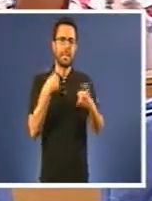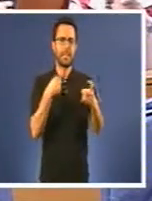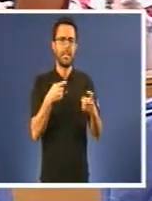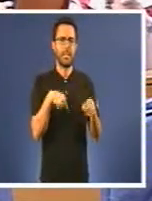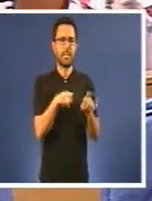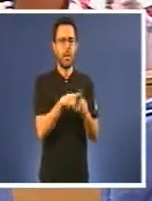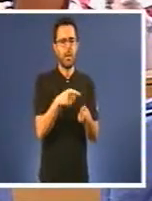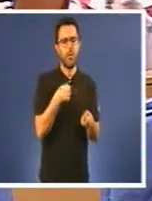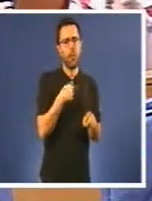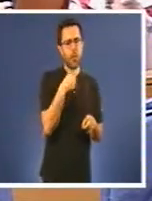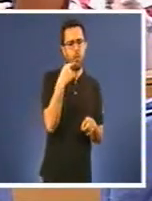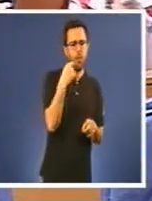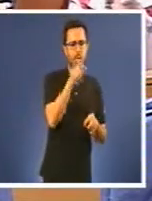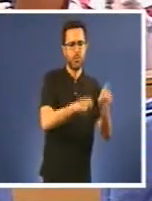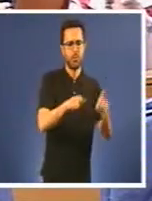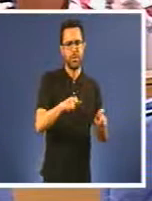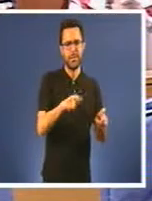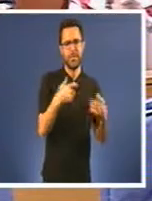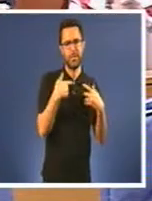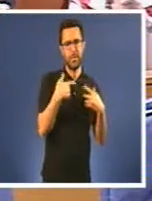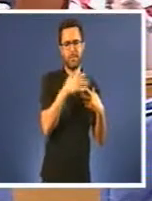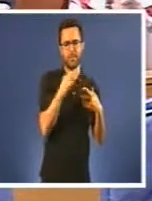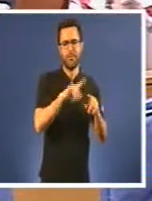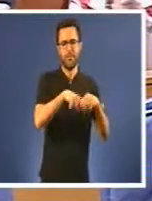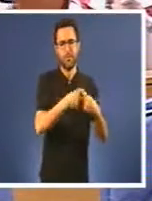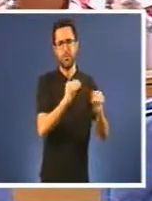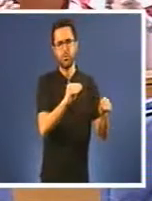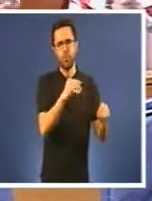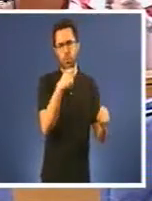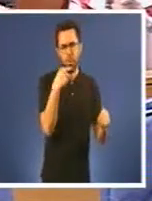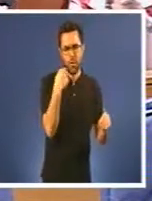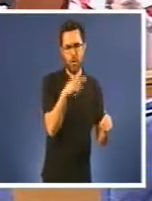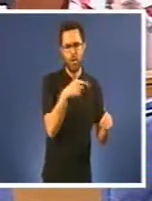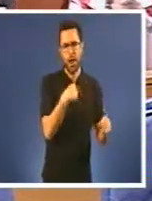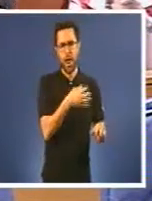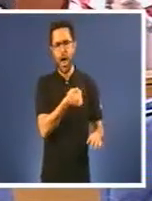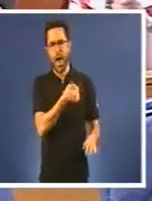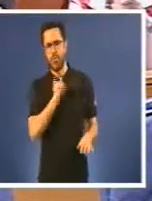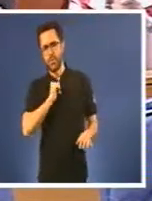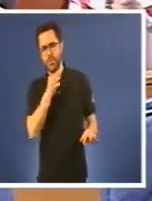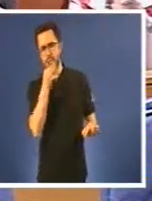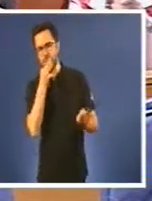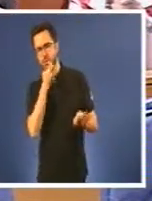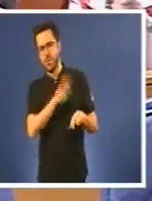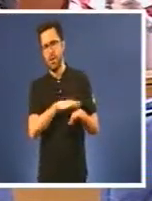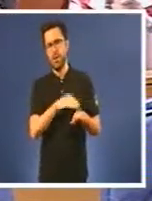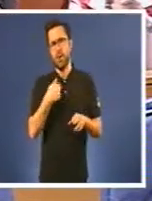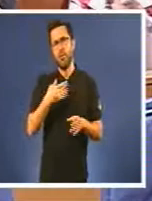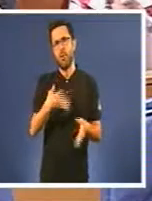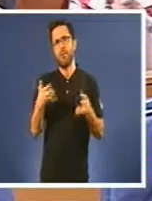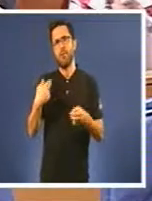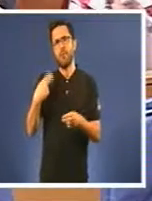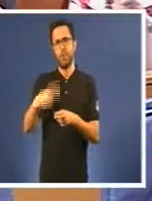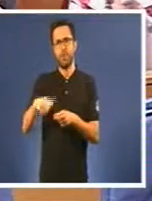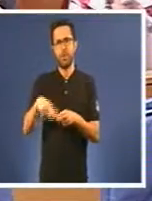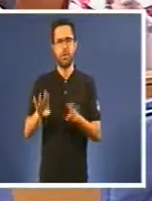víctimas e dos familiares do que foi unha das peores traxedias da historia ferroviaria do noso país. A nós non nos parece